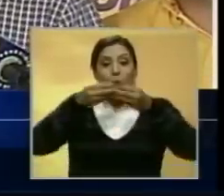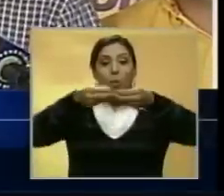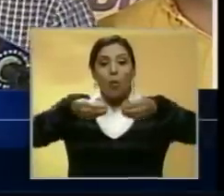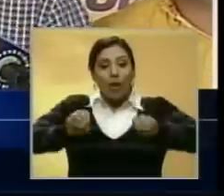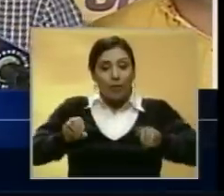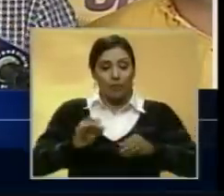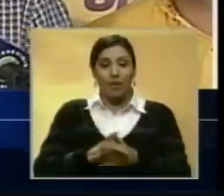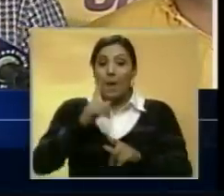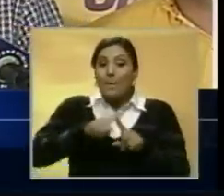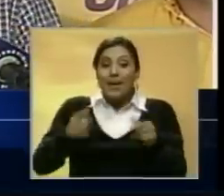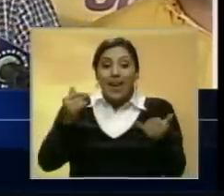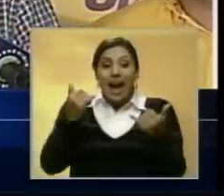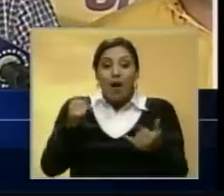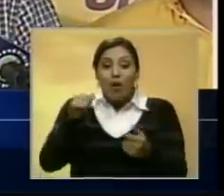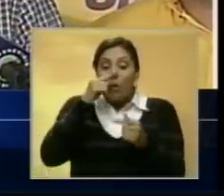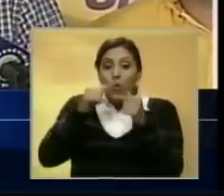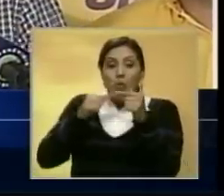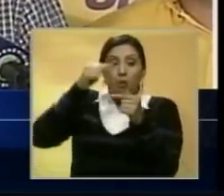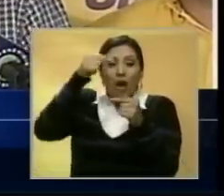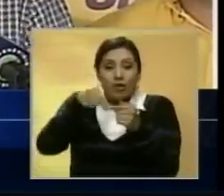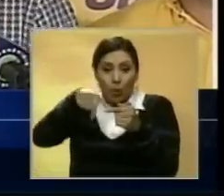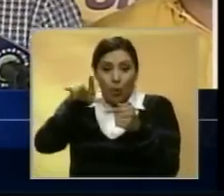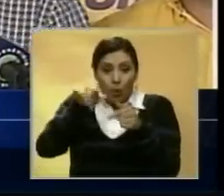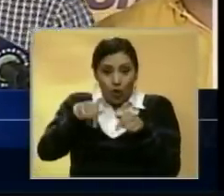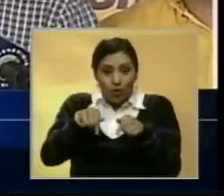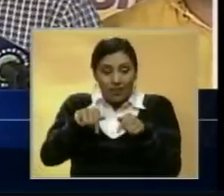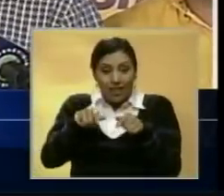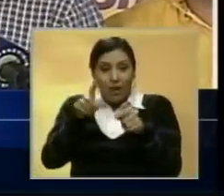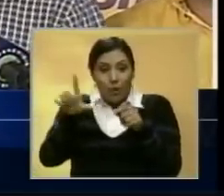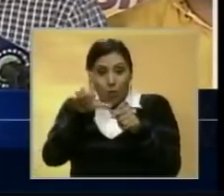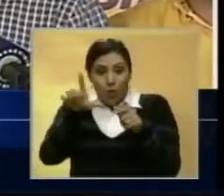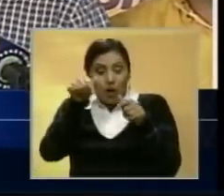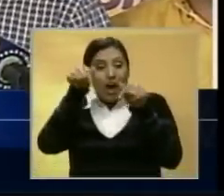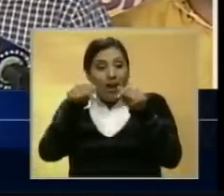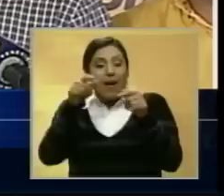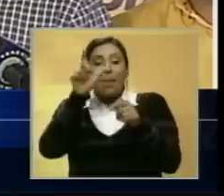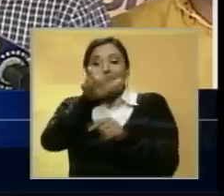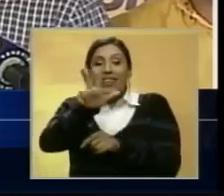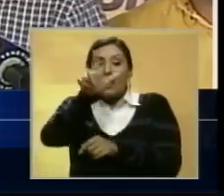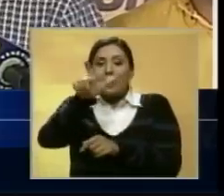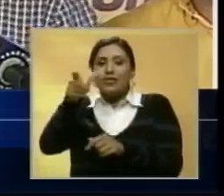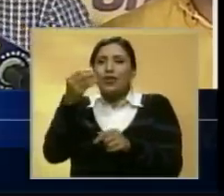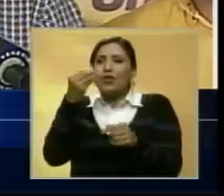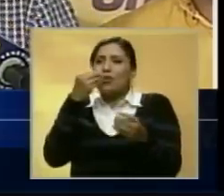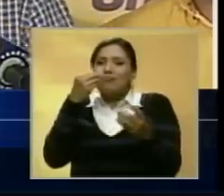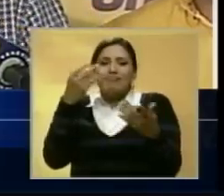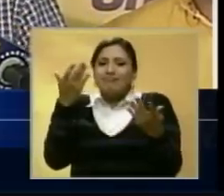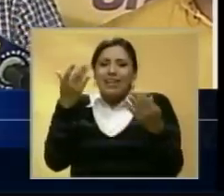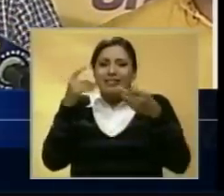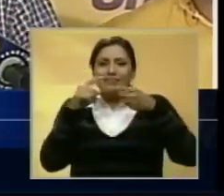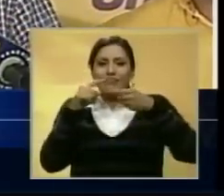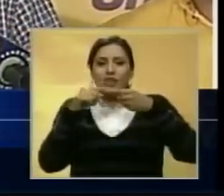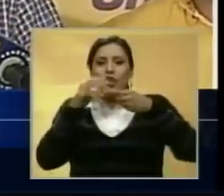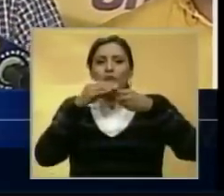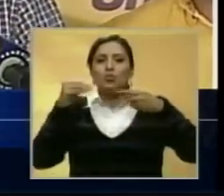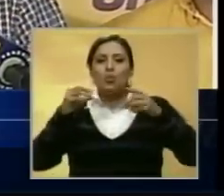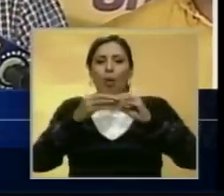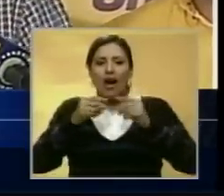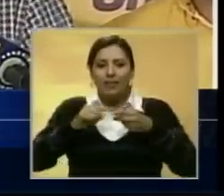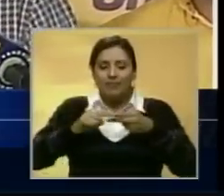huevos. Lamentablemente, un año después, los 3 principales alimentos que están consumiendo los venezolanos son